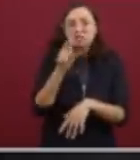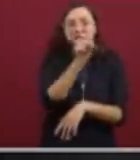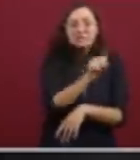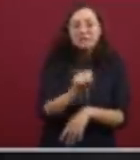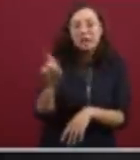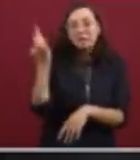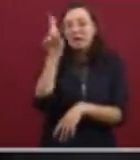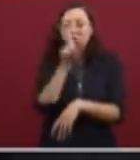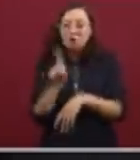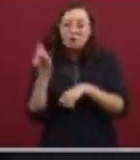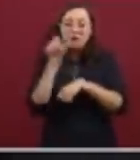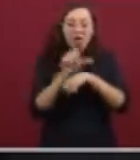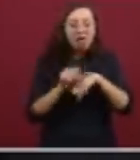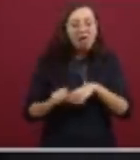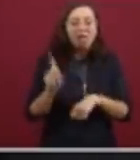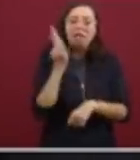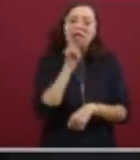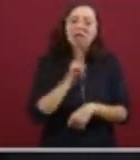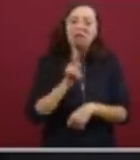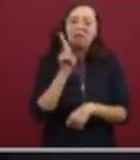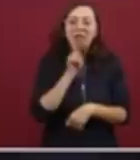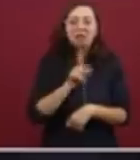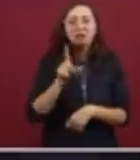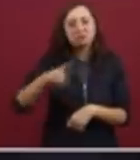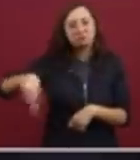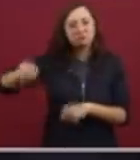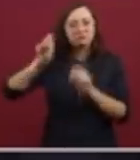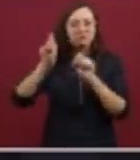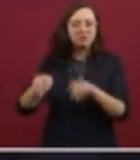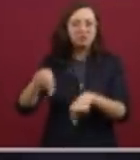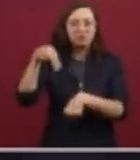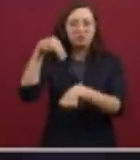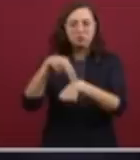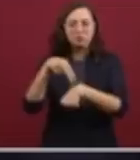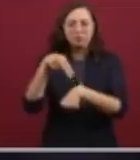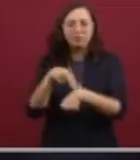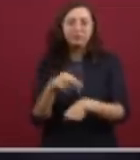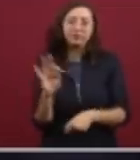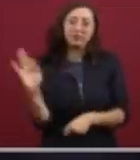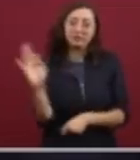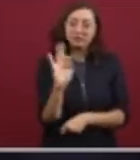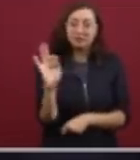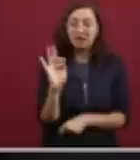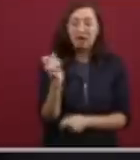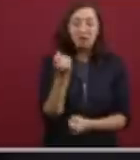quienes realizaban esto eran médicos residentes. Quizás había una instrucción.